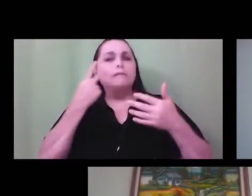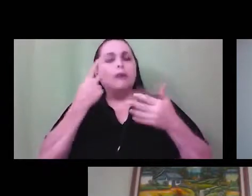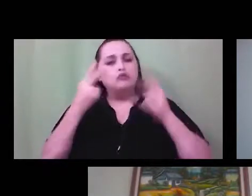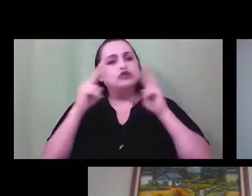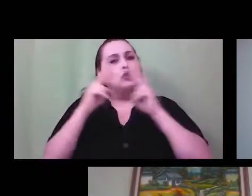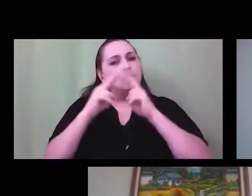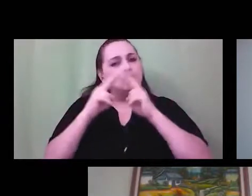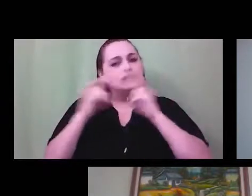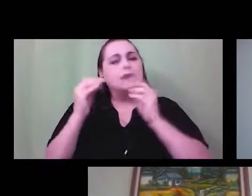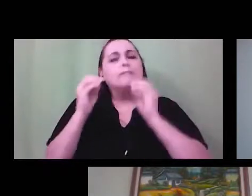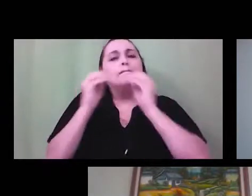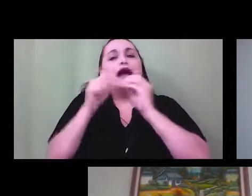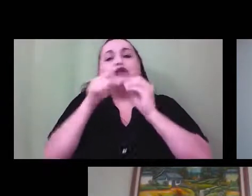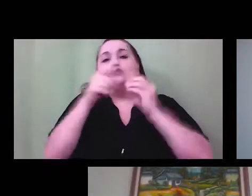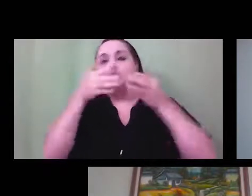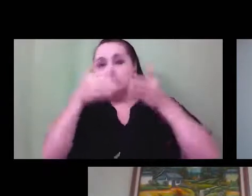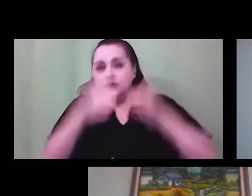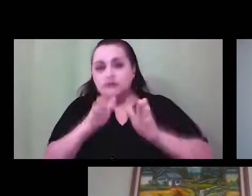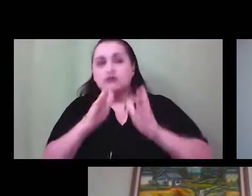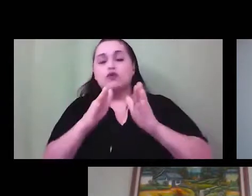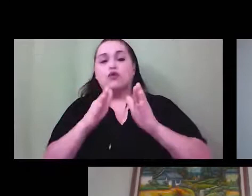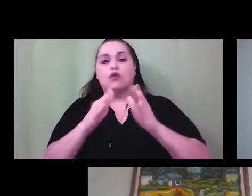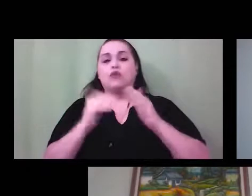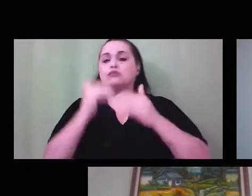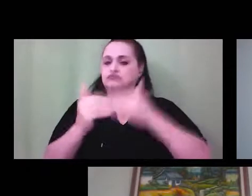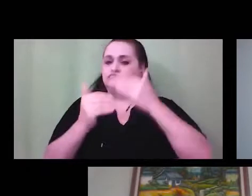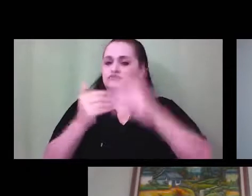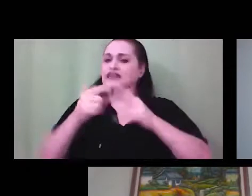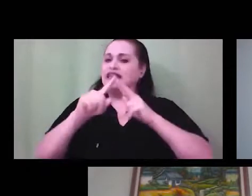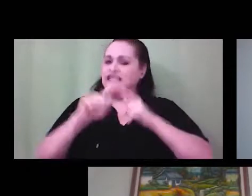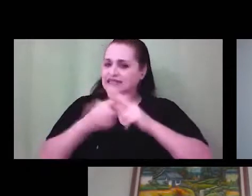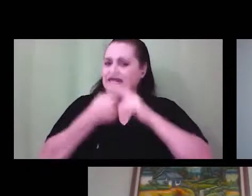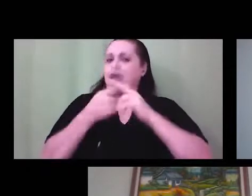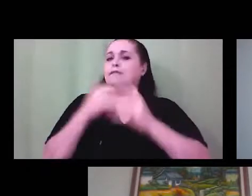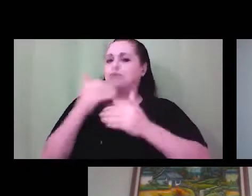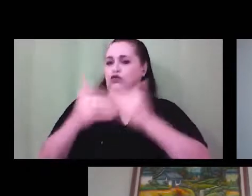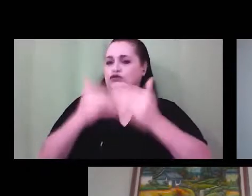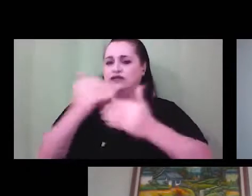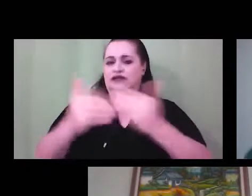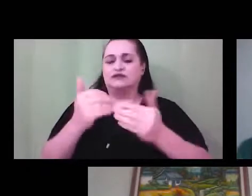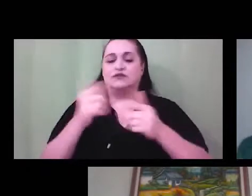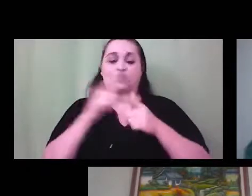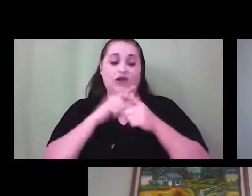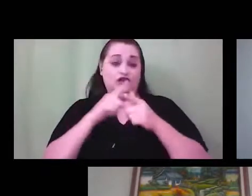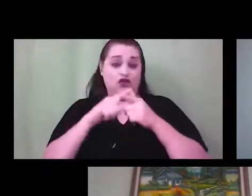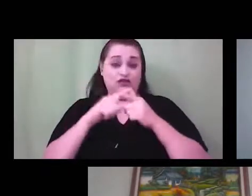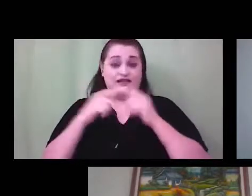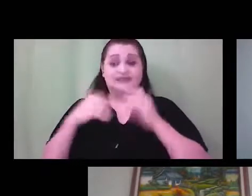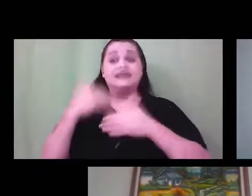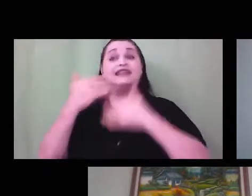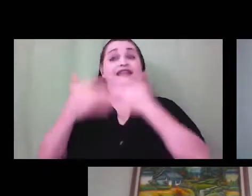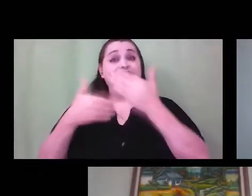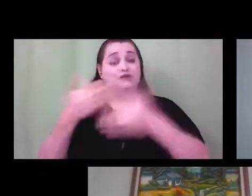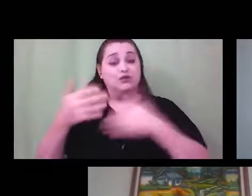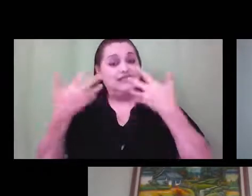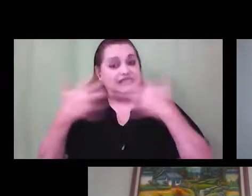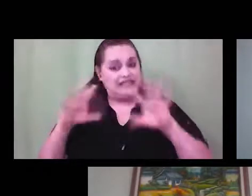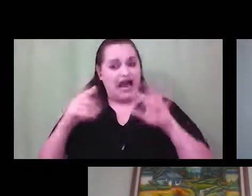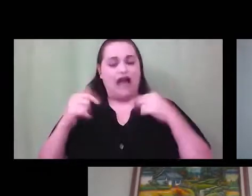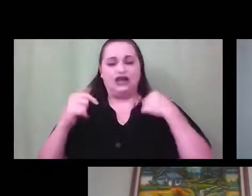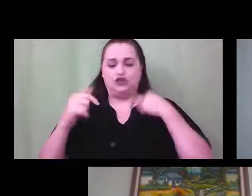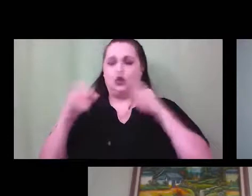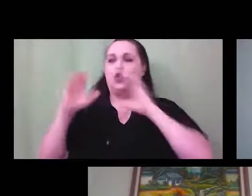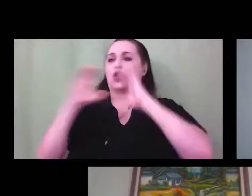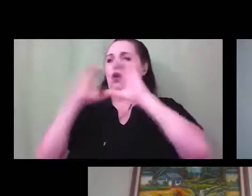un poquito más sobre su niño y vamos a iniciar un proceso. Entonces, después de esto, ya yo me comuniqué con